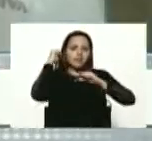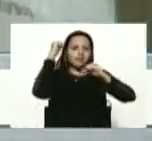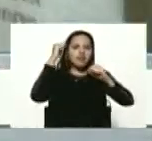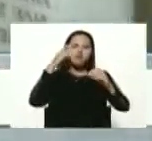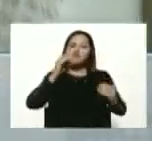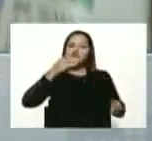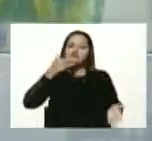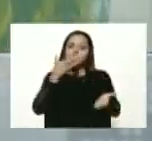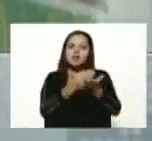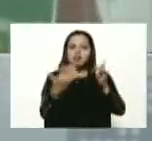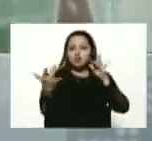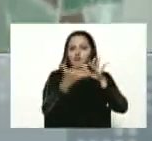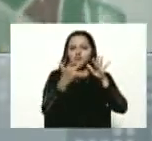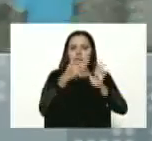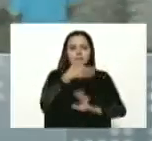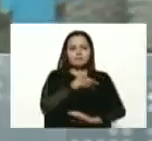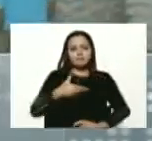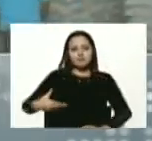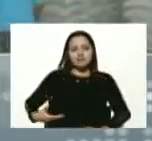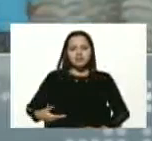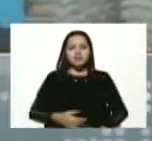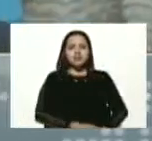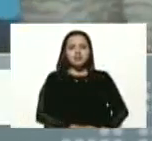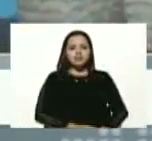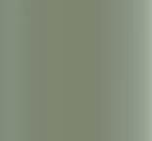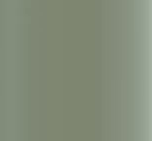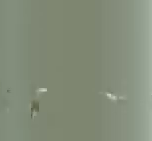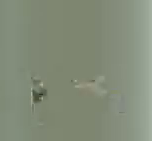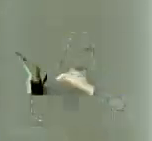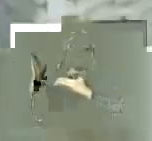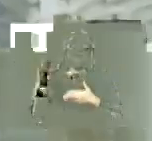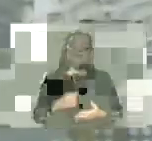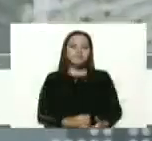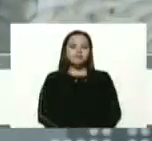Muchas gracias por el pase, señor presidente. Adelante.